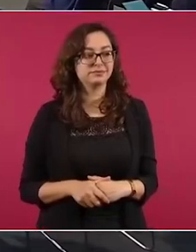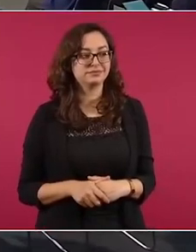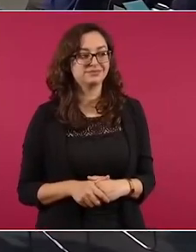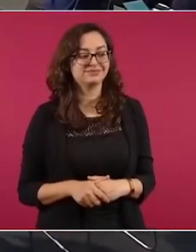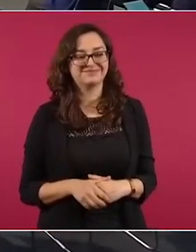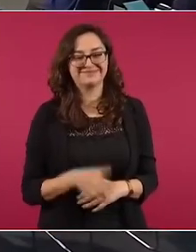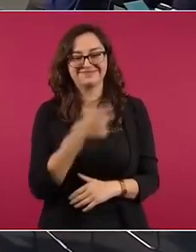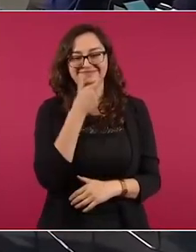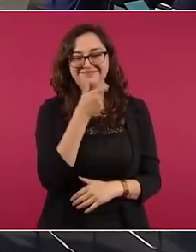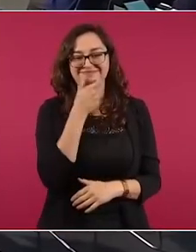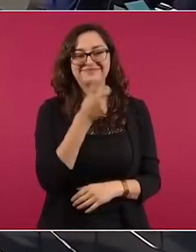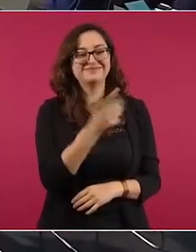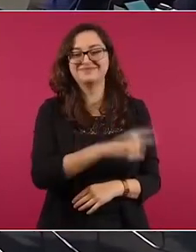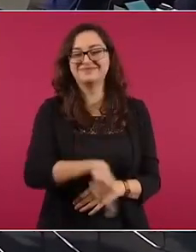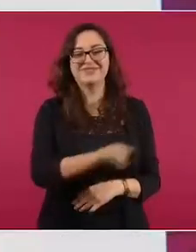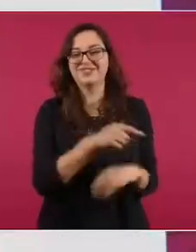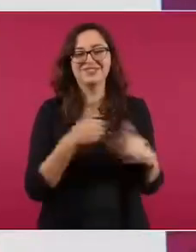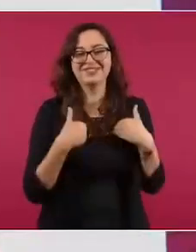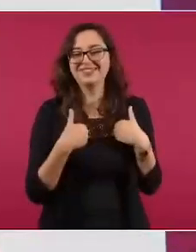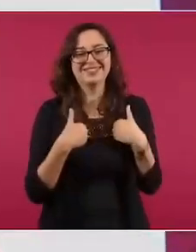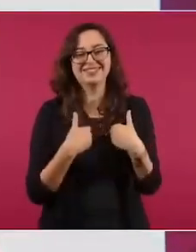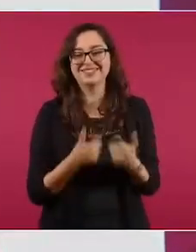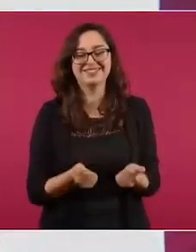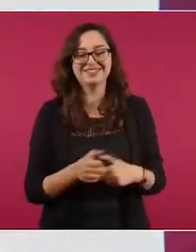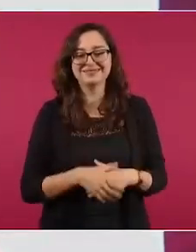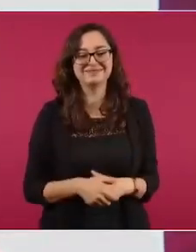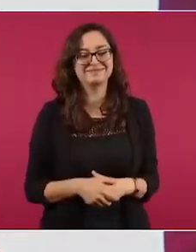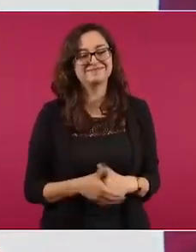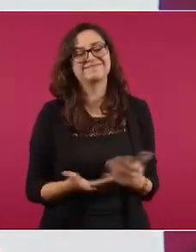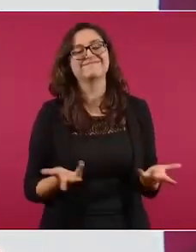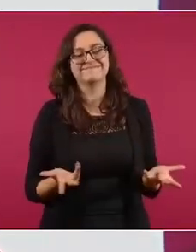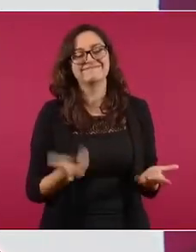y